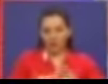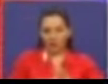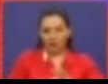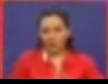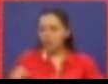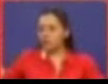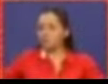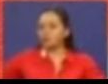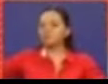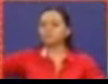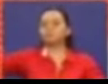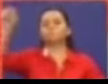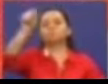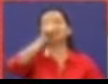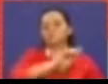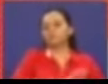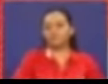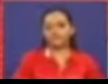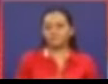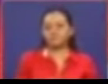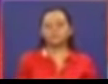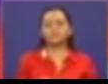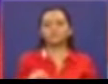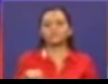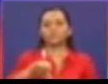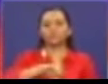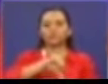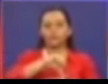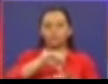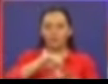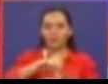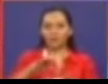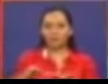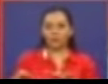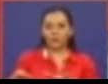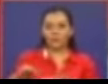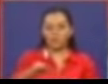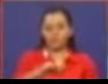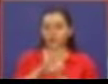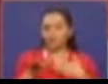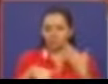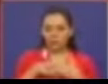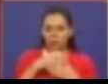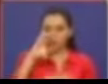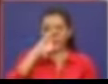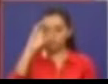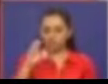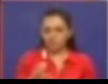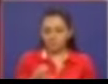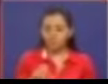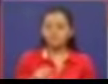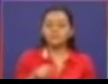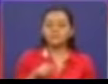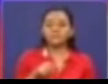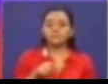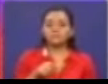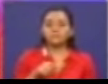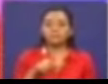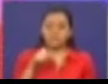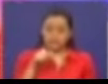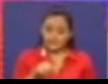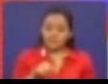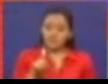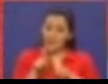las intervenciones que hay que hacer en las respectivas ciudades y poblados del perfil costanero ecuatoriano, sobre todo aquellas que